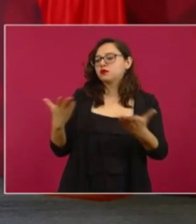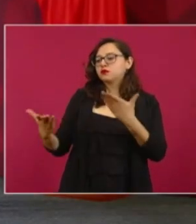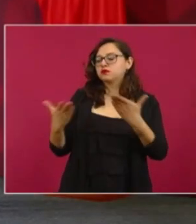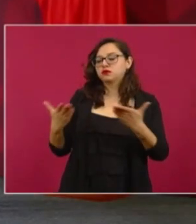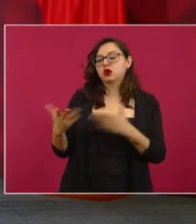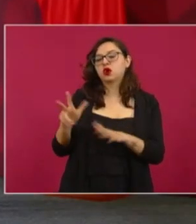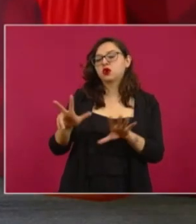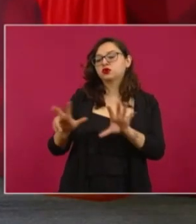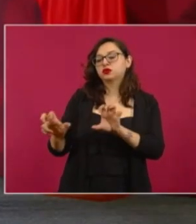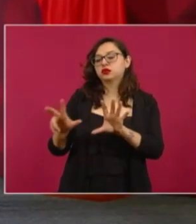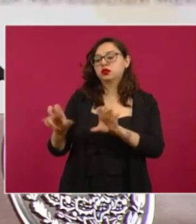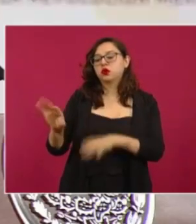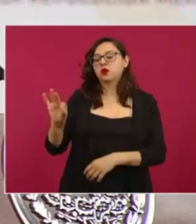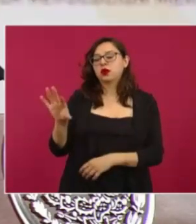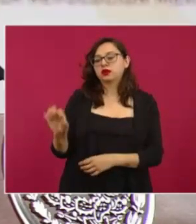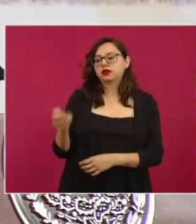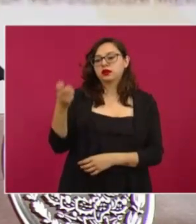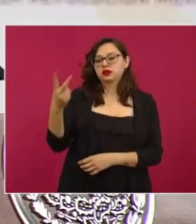está en